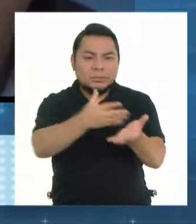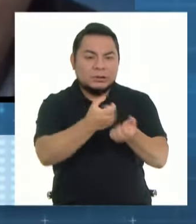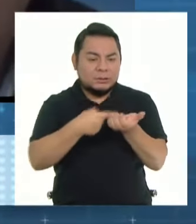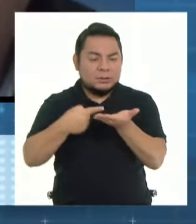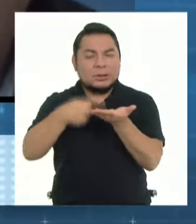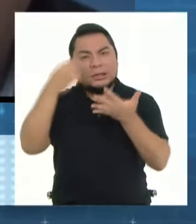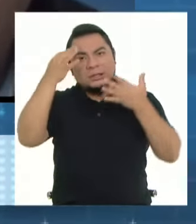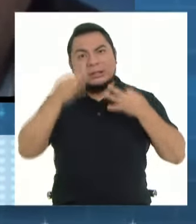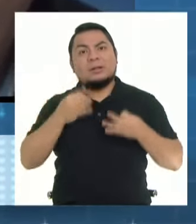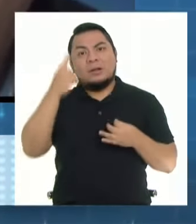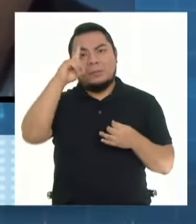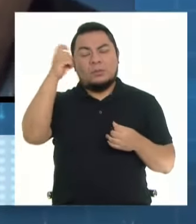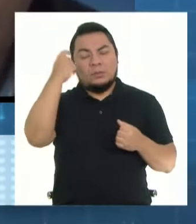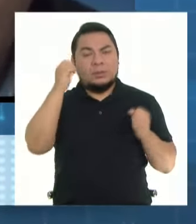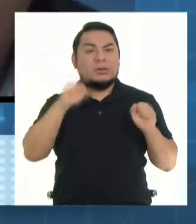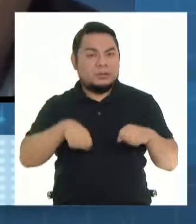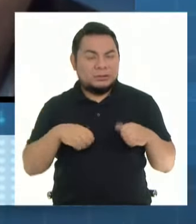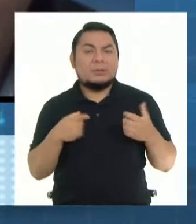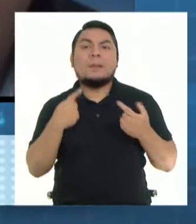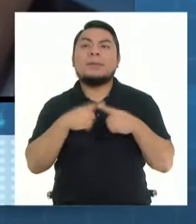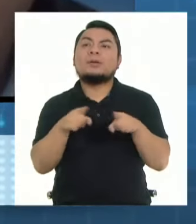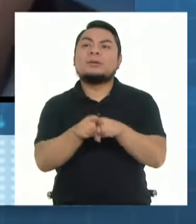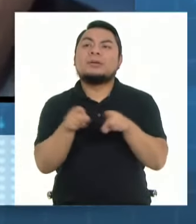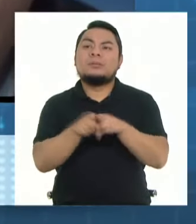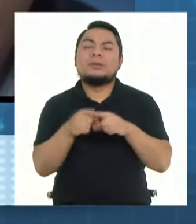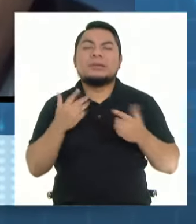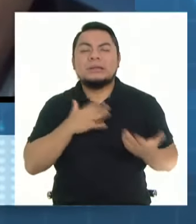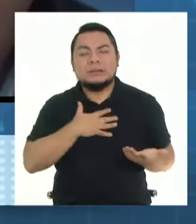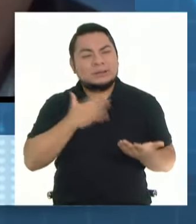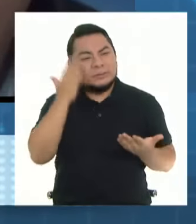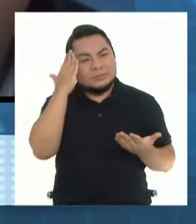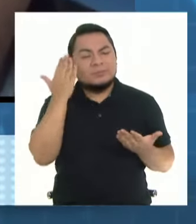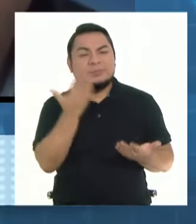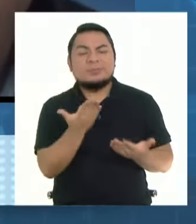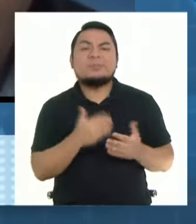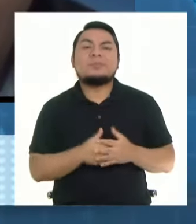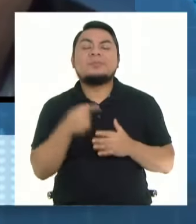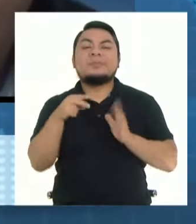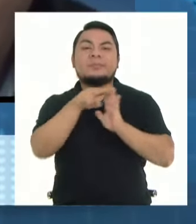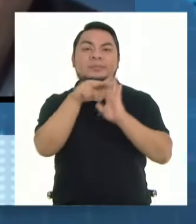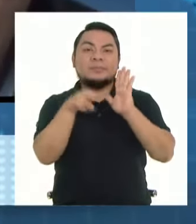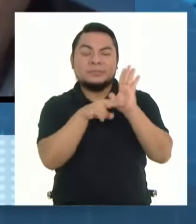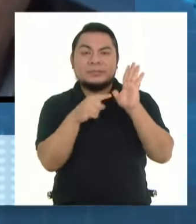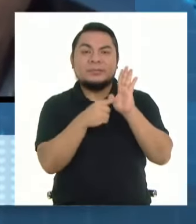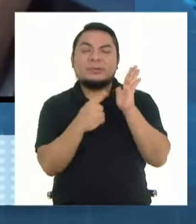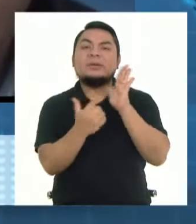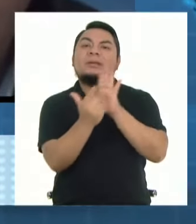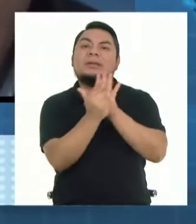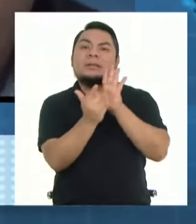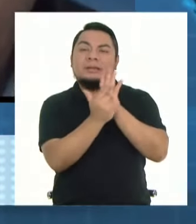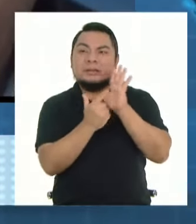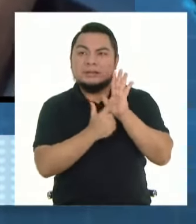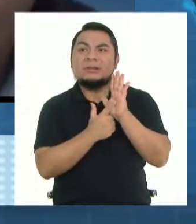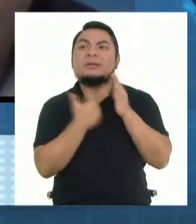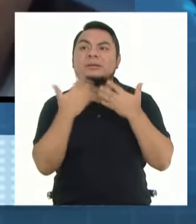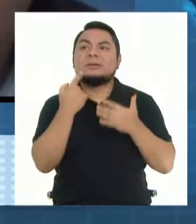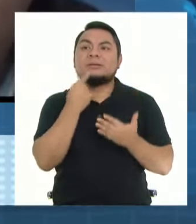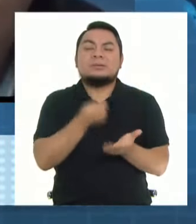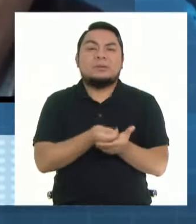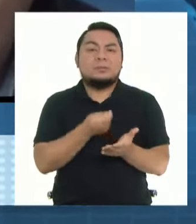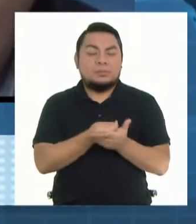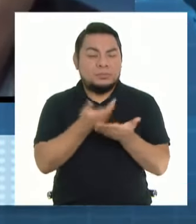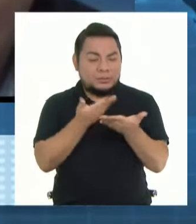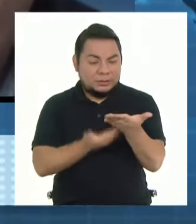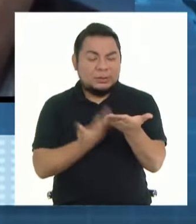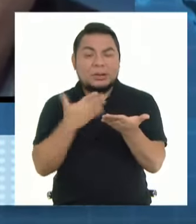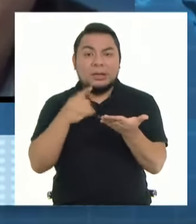decisión política, pero también estimamos las normas, leyes, el presupuesto